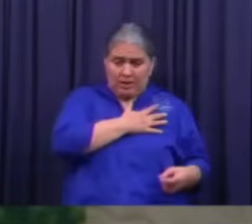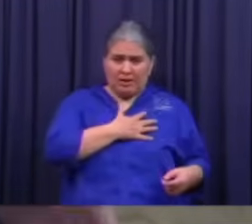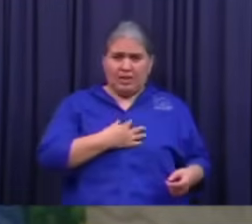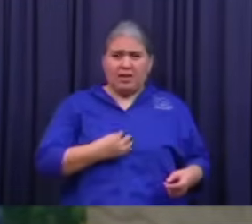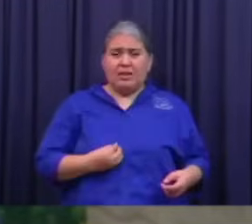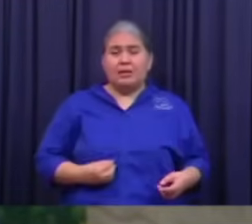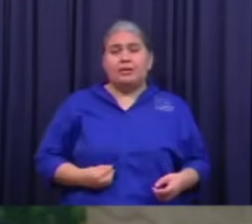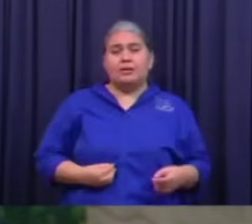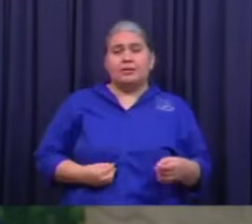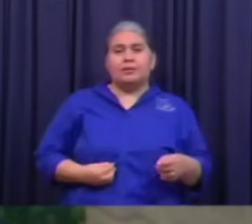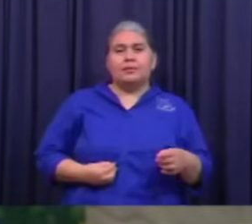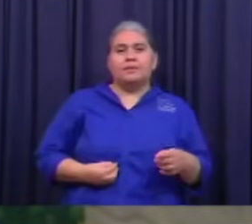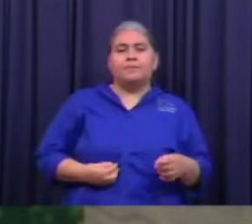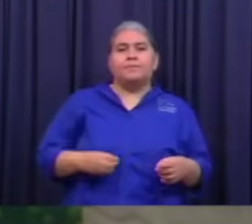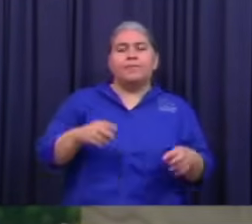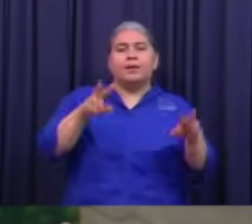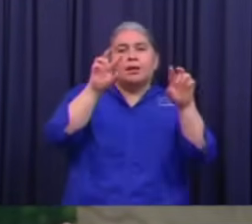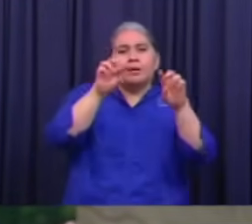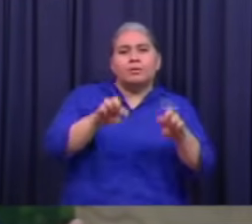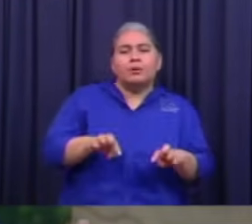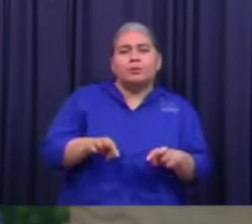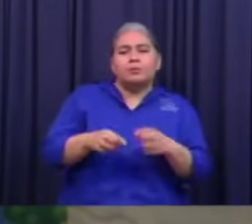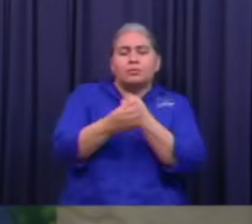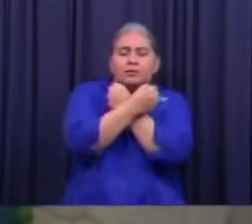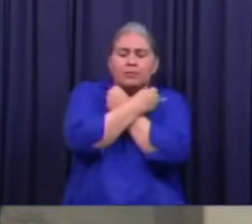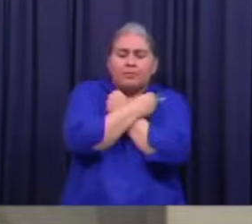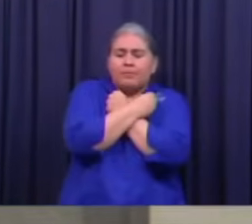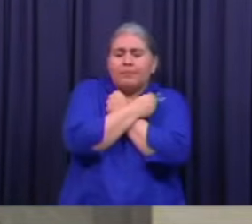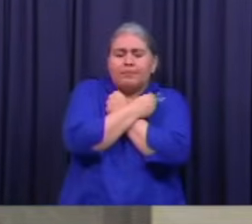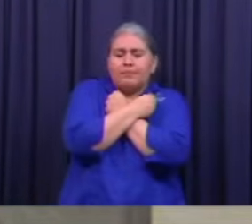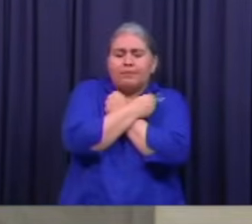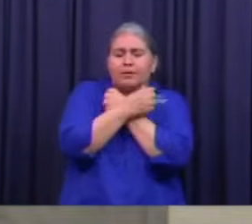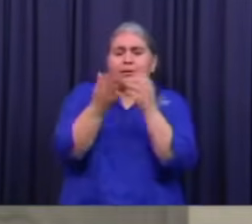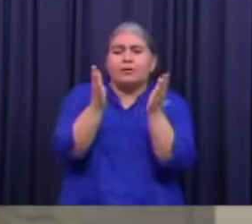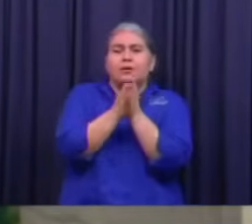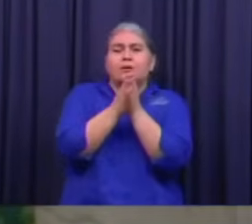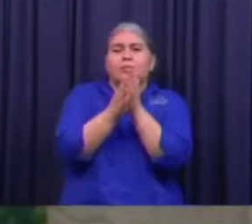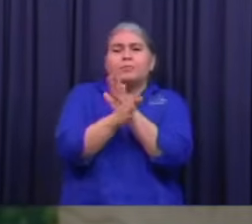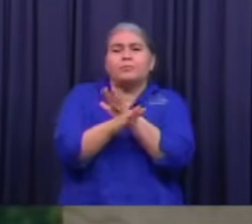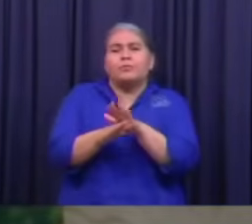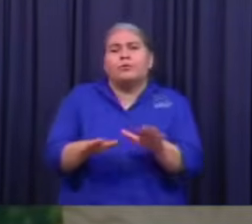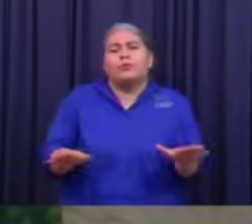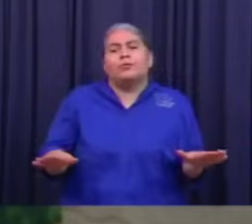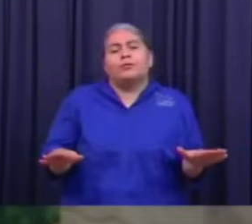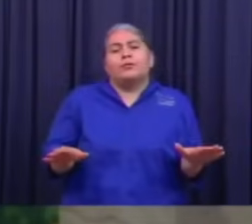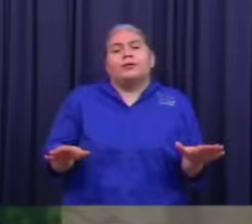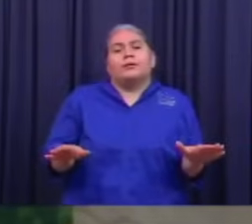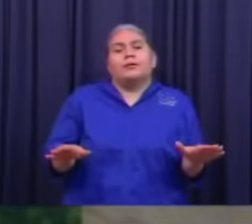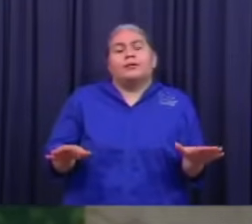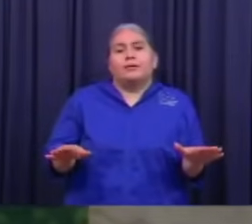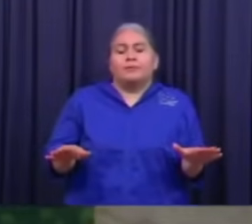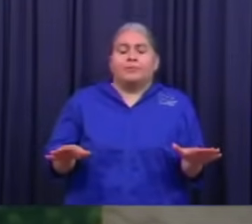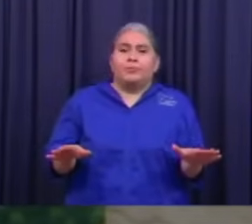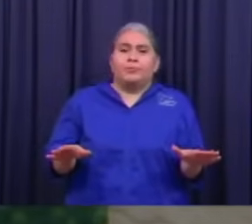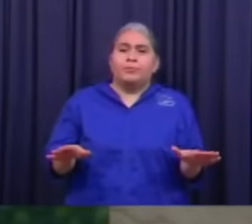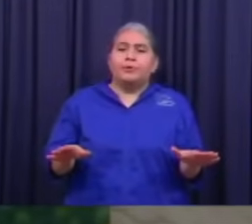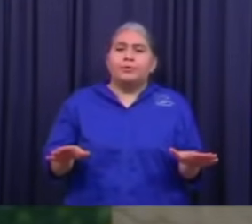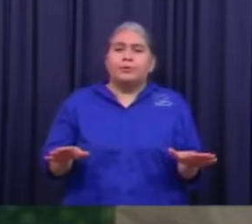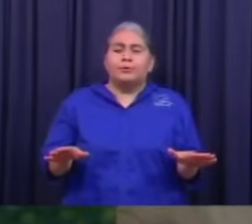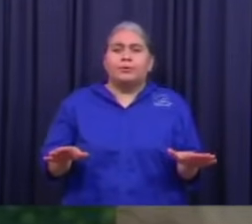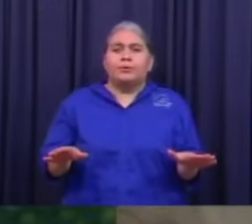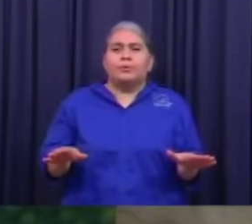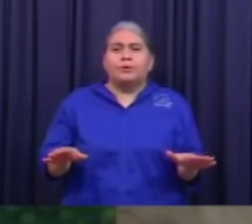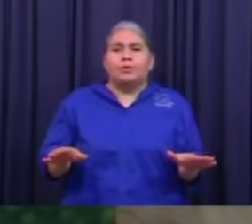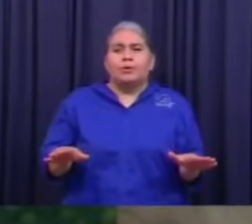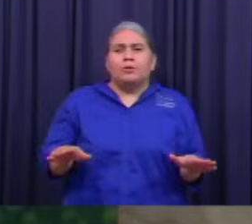decir es que está mejor que tú aquí es que te iba a decir está 1 veces mejor pero no lo puedo ficar así ver pero el